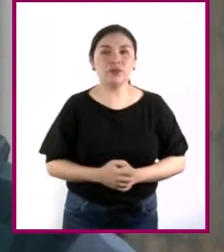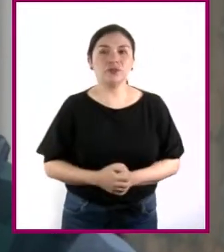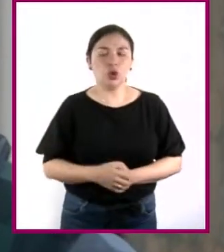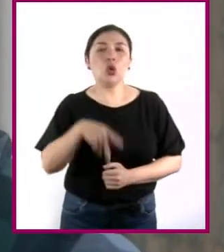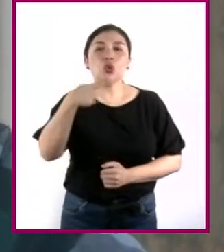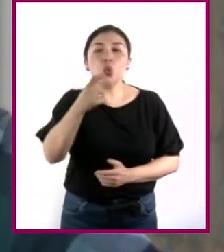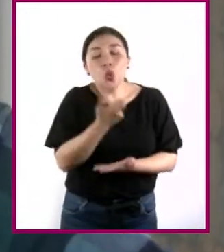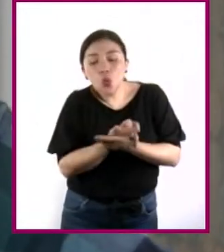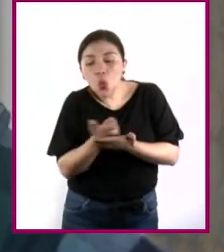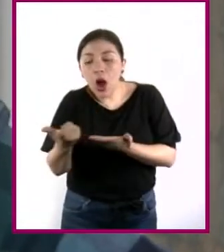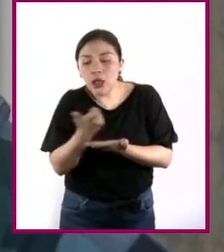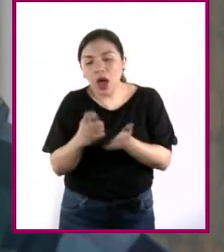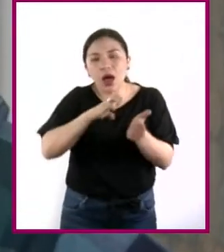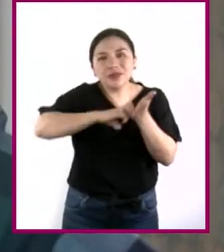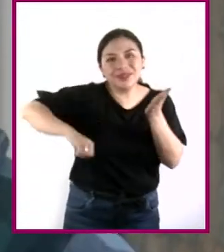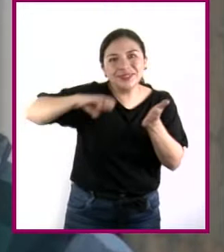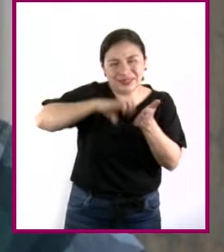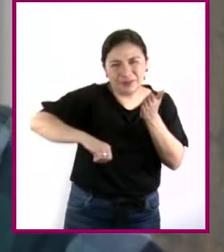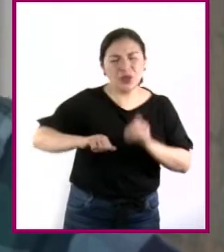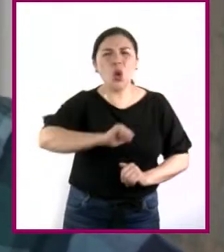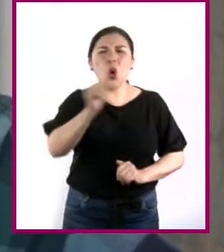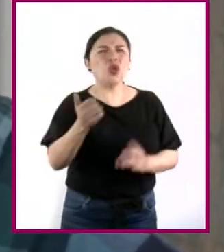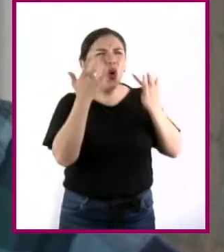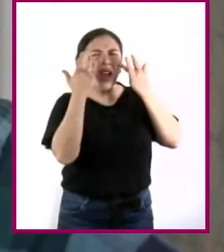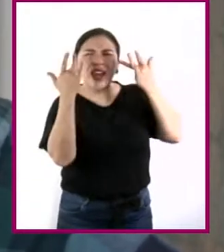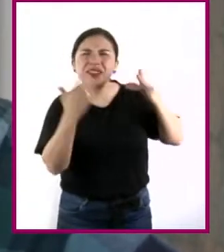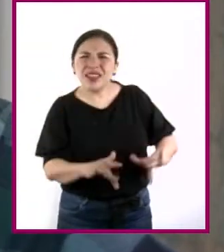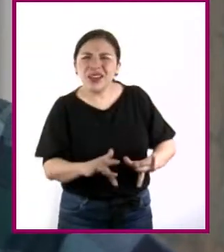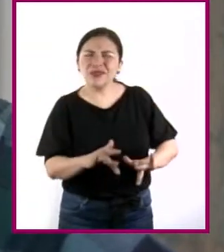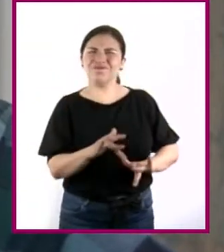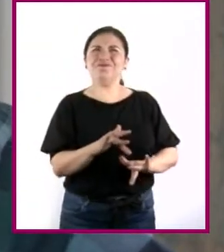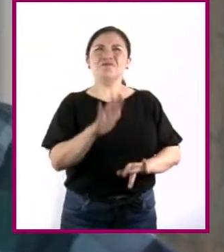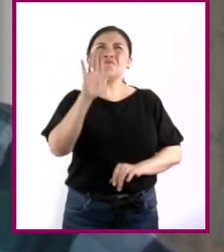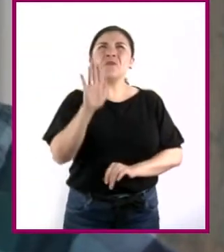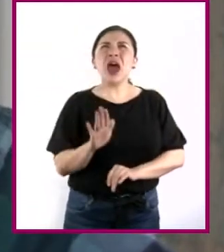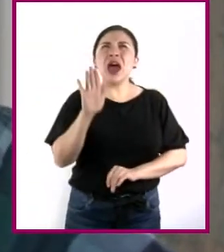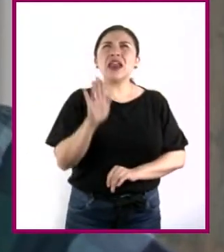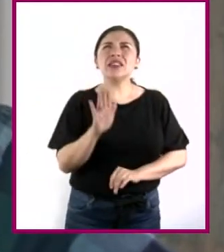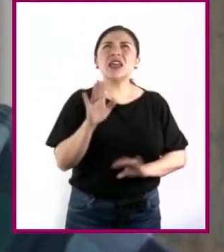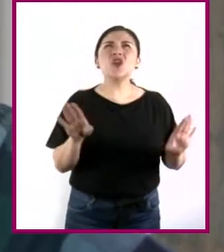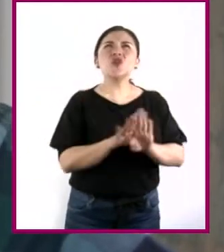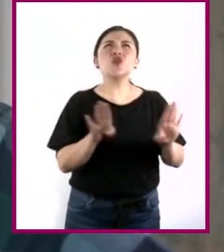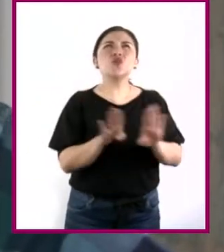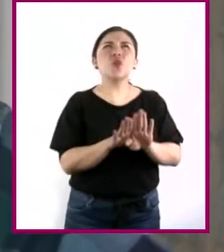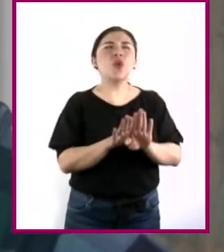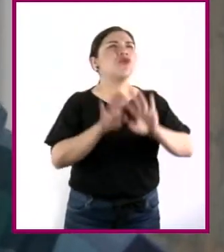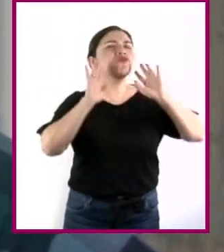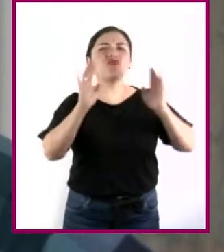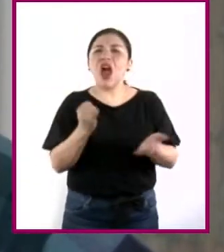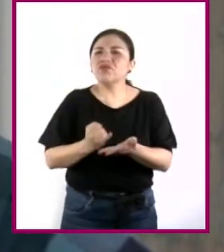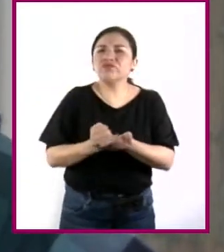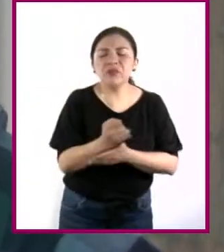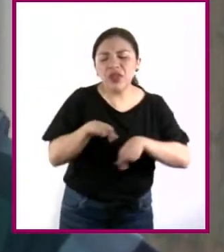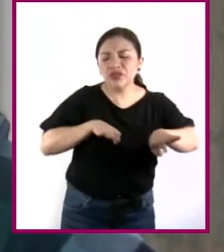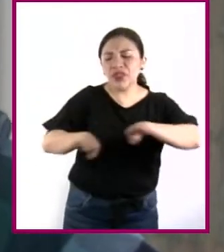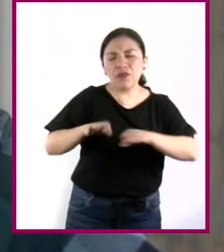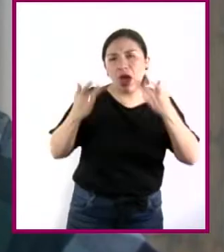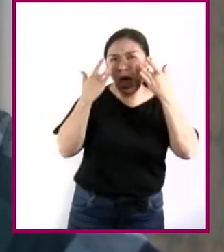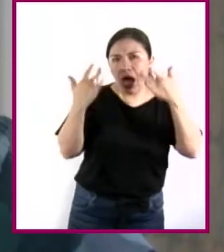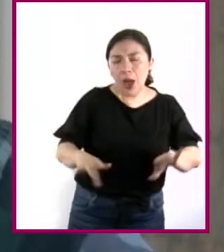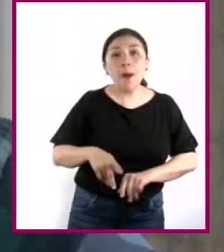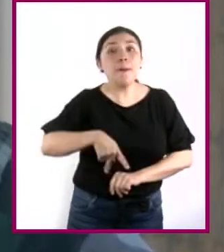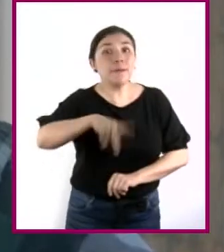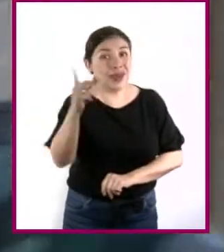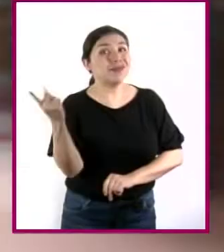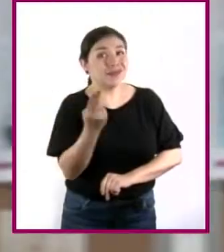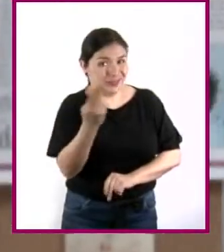tu salario. Y el retiro, no sé, me parece que debemos entenderlo como la salida definitiva de la actividad laboral, pero hay